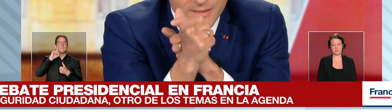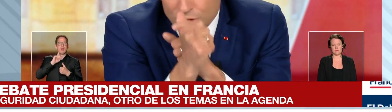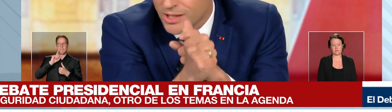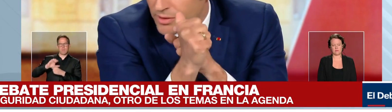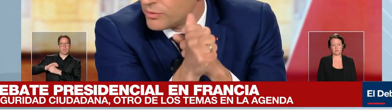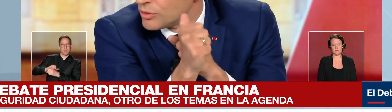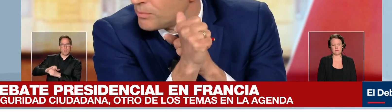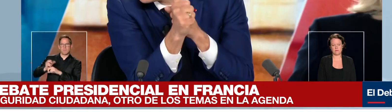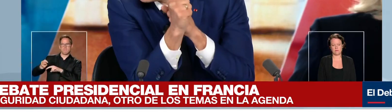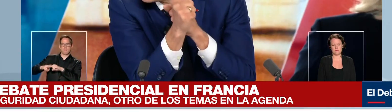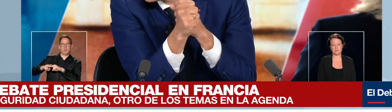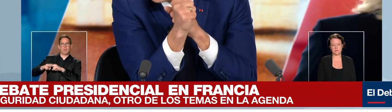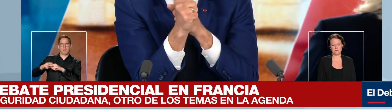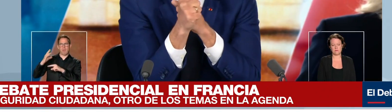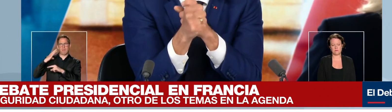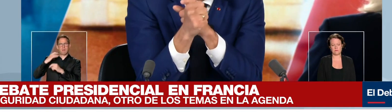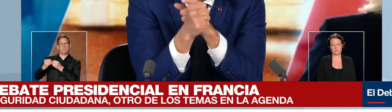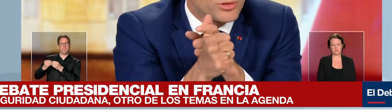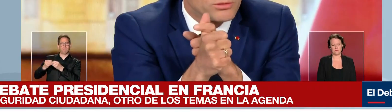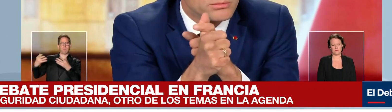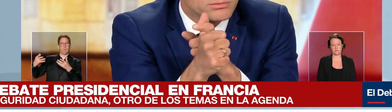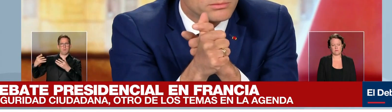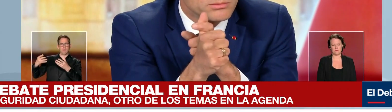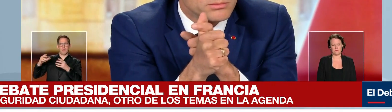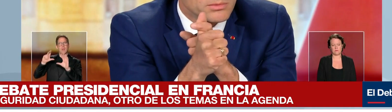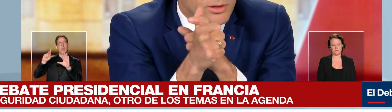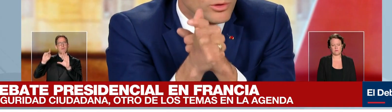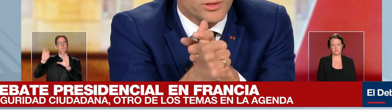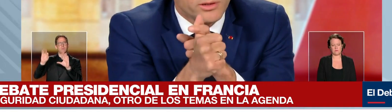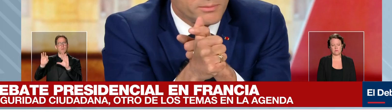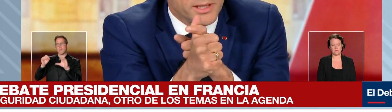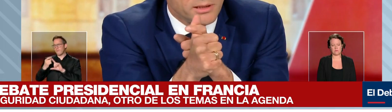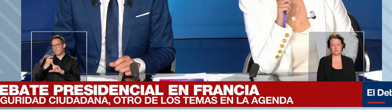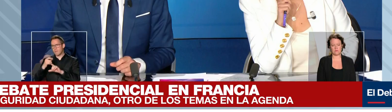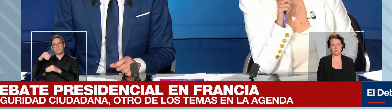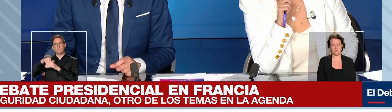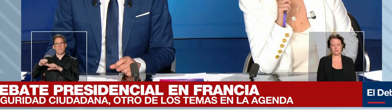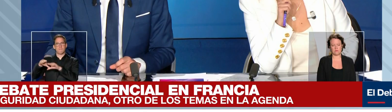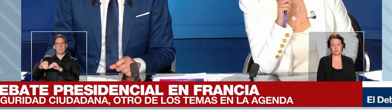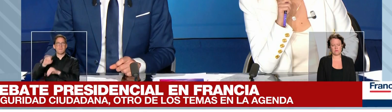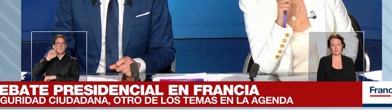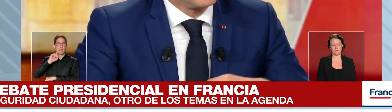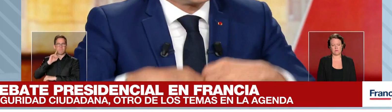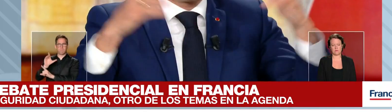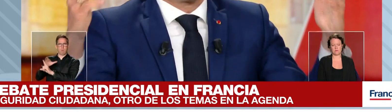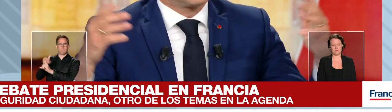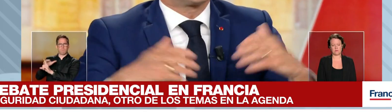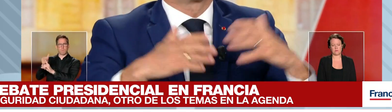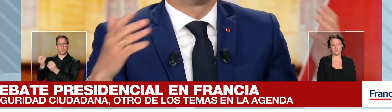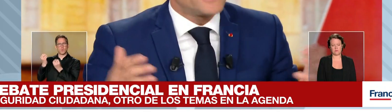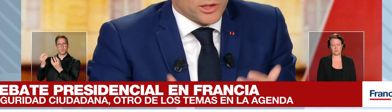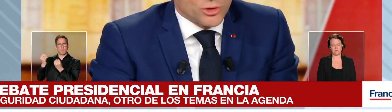son los feminicidios. Si las cifras aumentan a más de 80%, son las